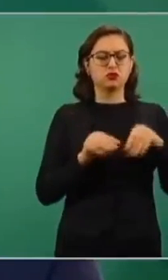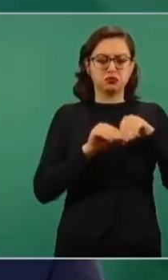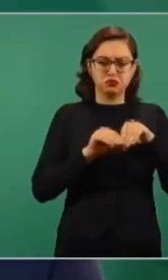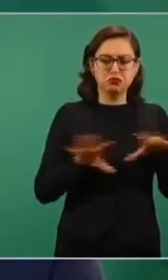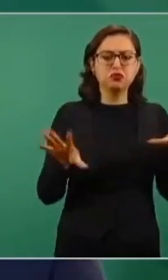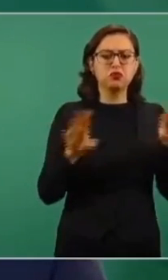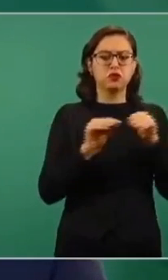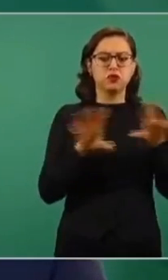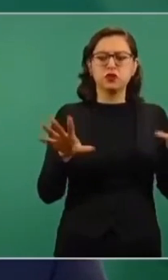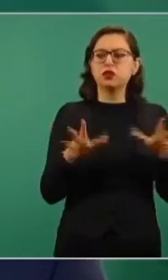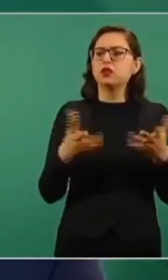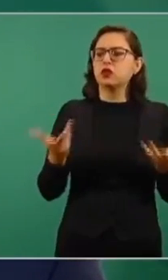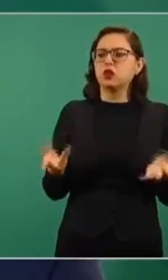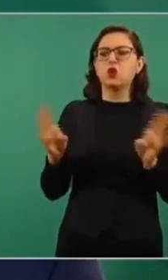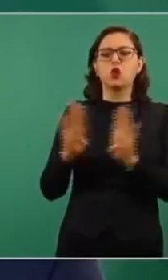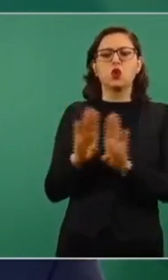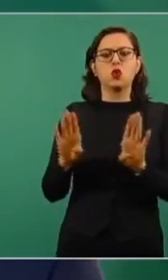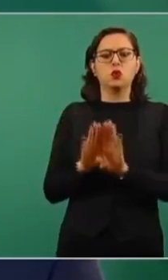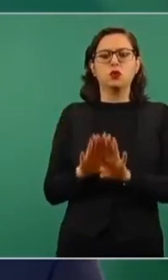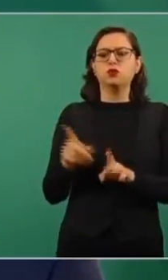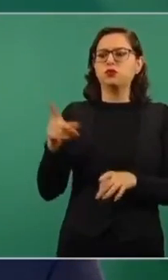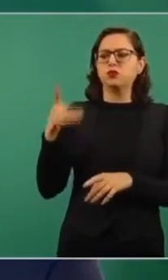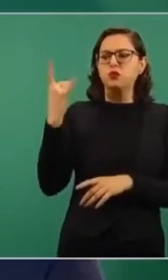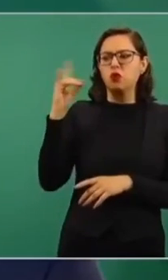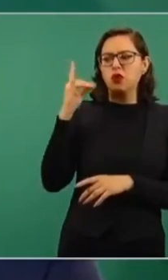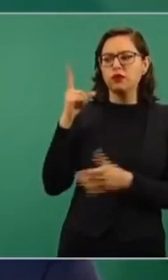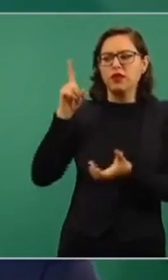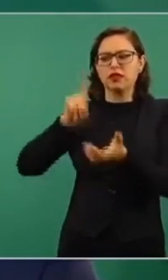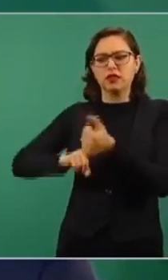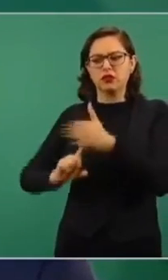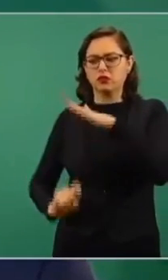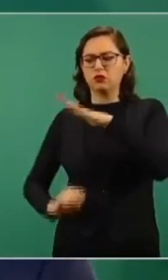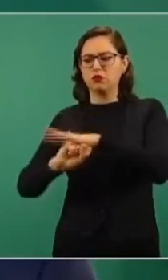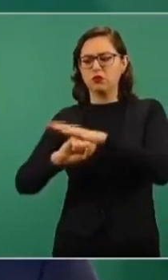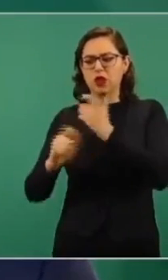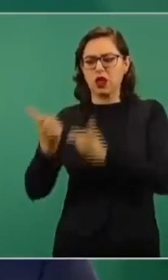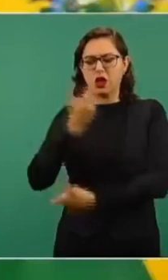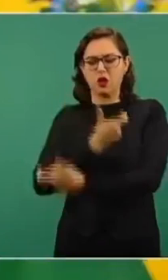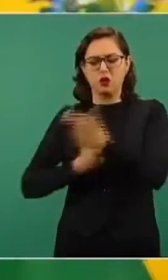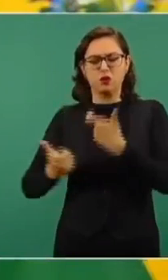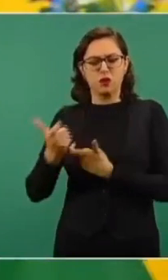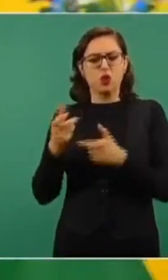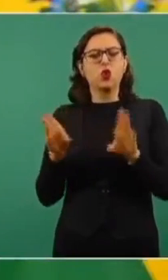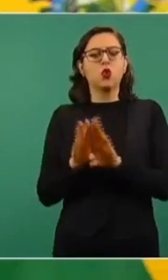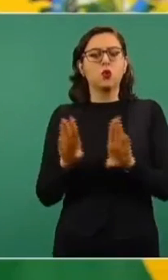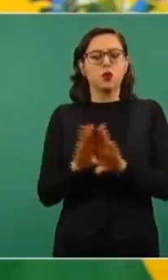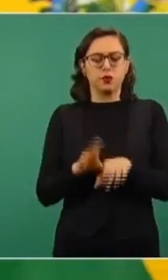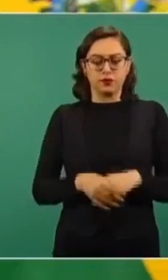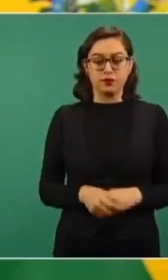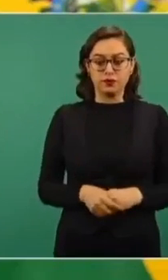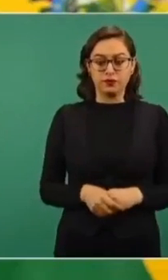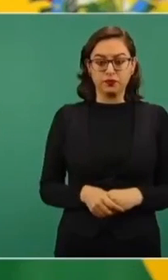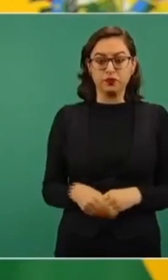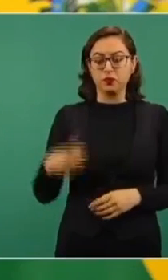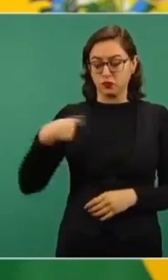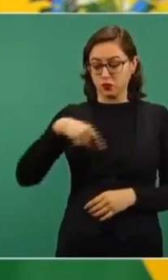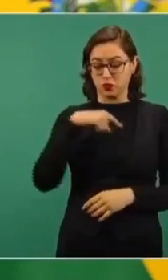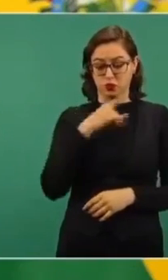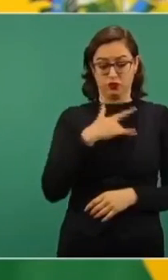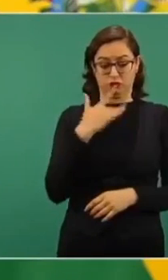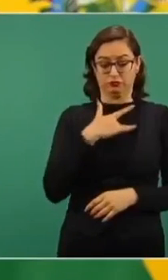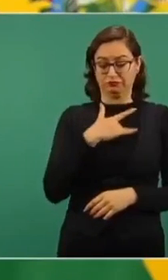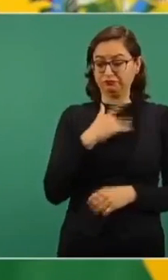difundiendo el modelo, los pilares del modelo económico, y nosotros estamos convencidos de que un país que tiene recursos